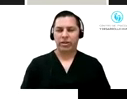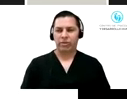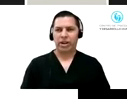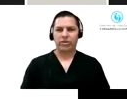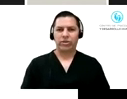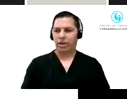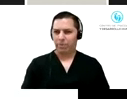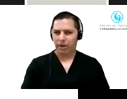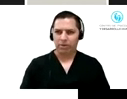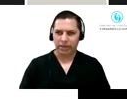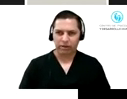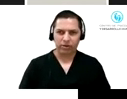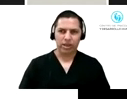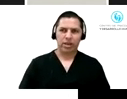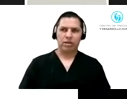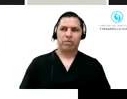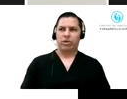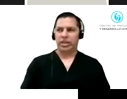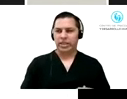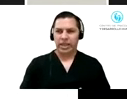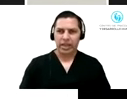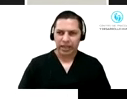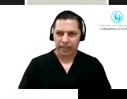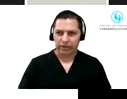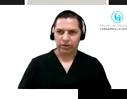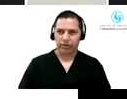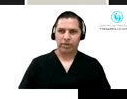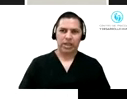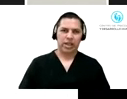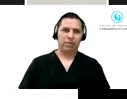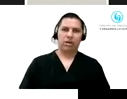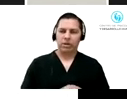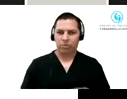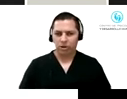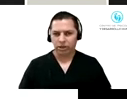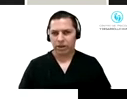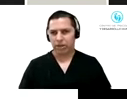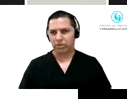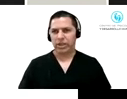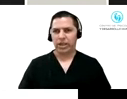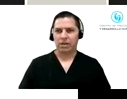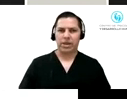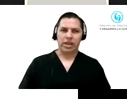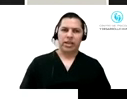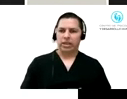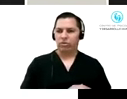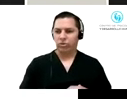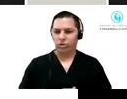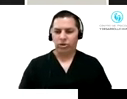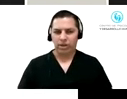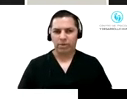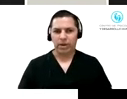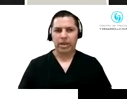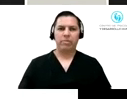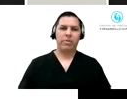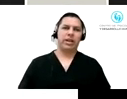de hogar, igual yo le pego a mis hijos porque así se quedan queditos, ¿verdad? Le pego a mi esposa para que no me reclame.